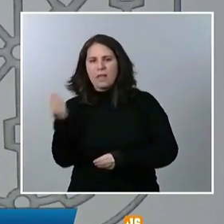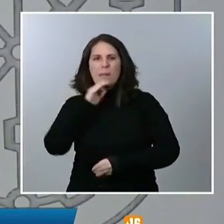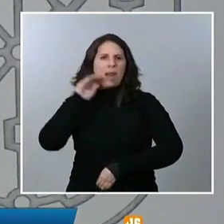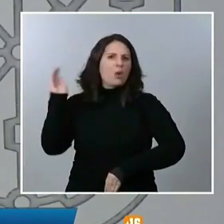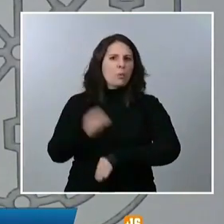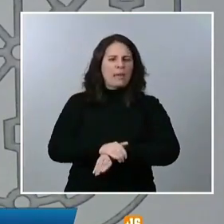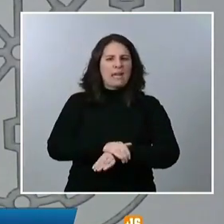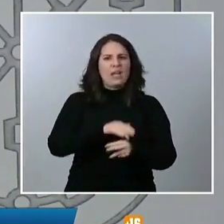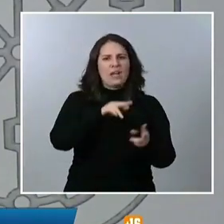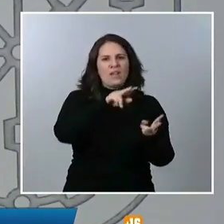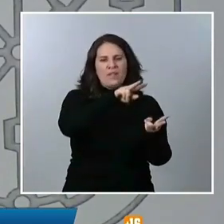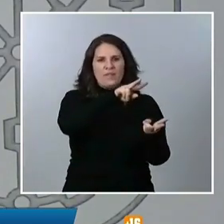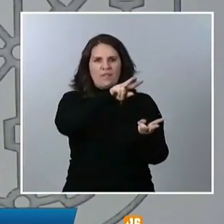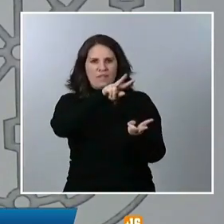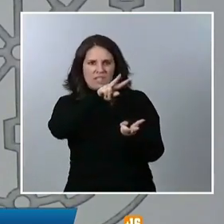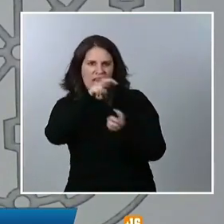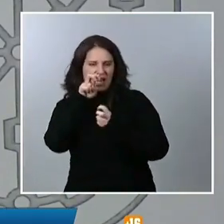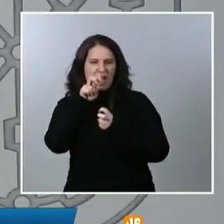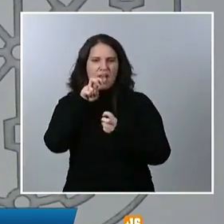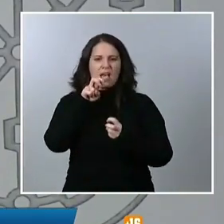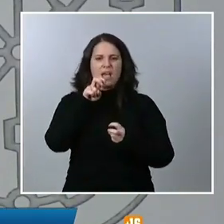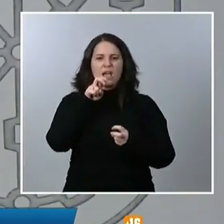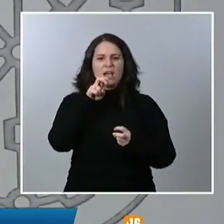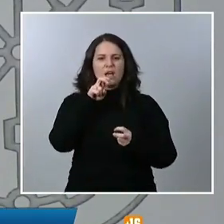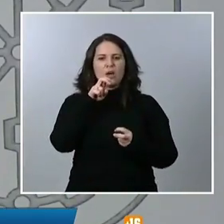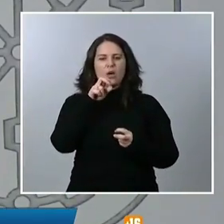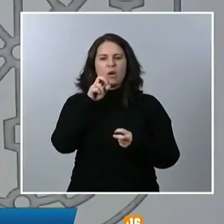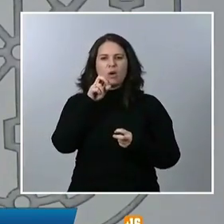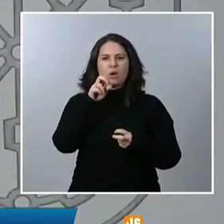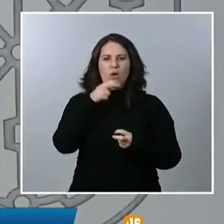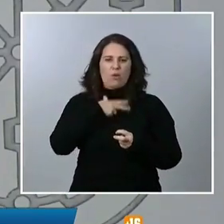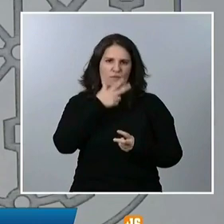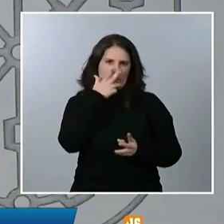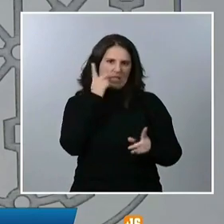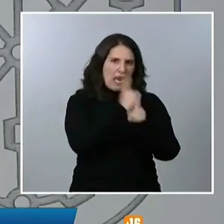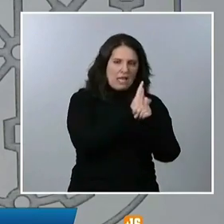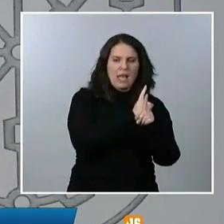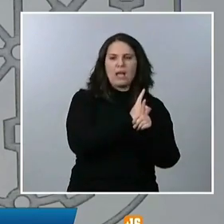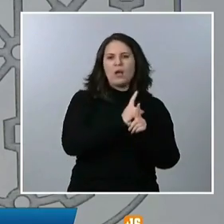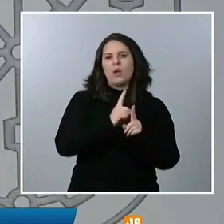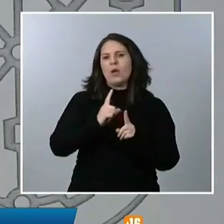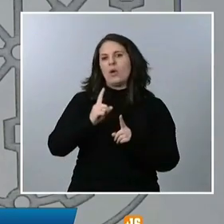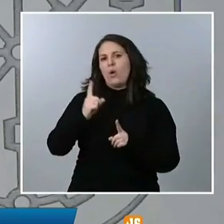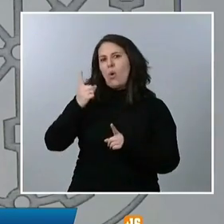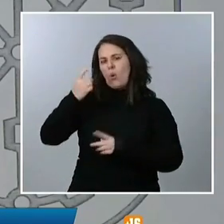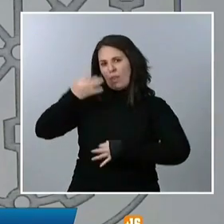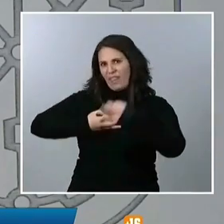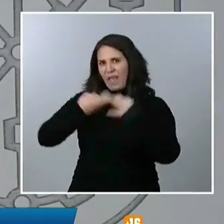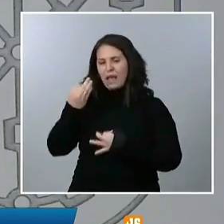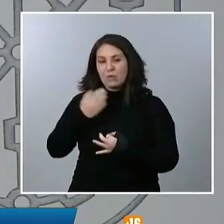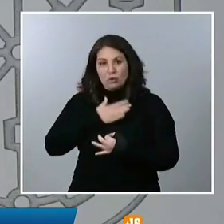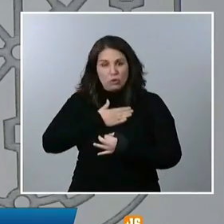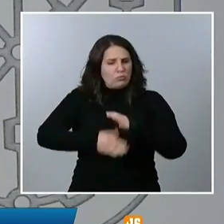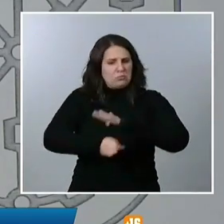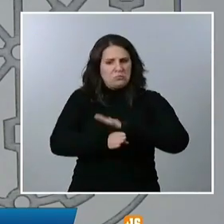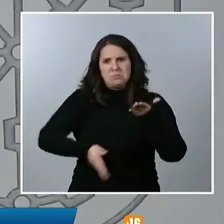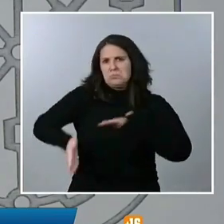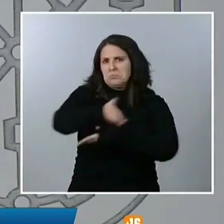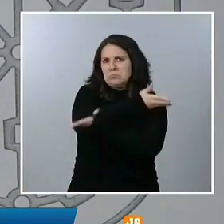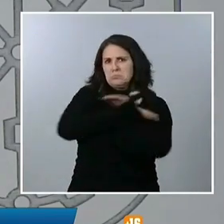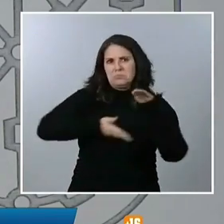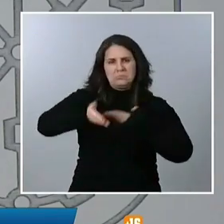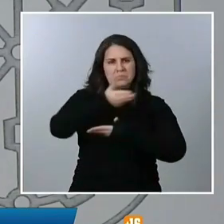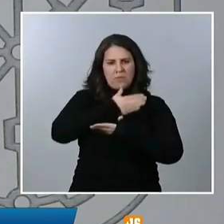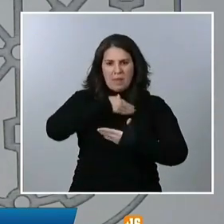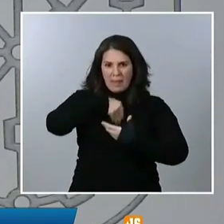o de la propia autoridad judicial. Vamos a seguir colaborando con los tribunales de justicia, desde la Agencia Tributaria y